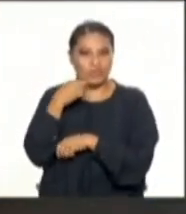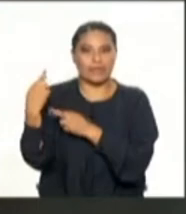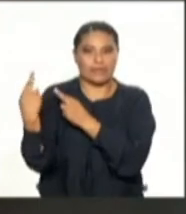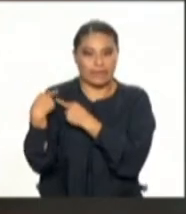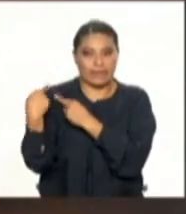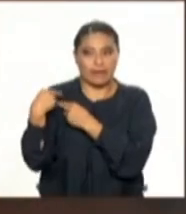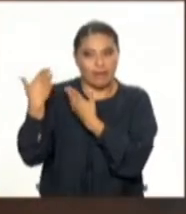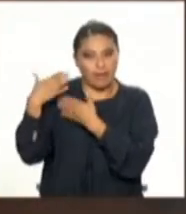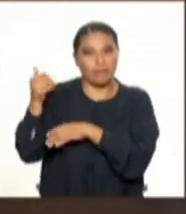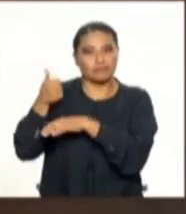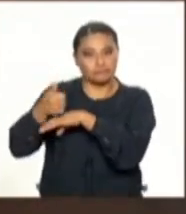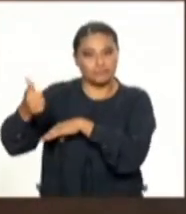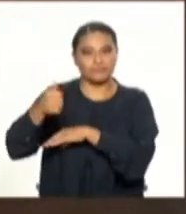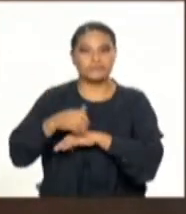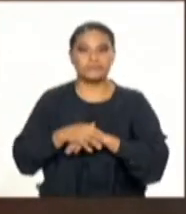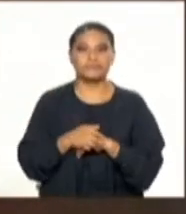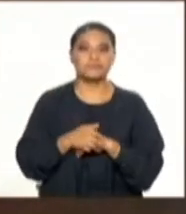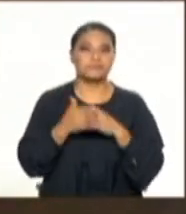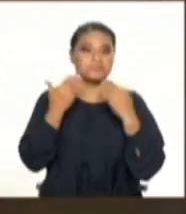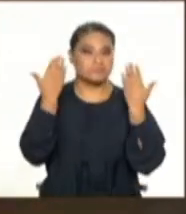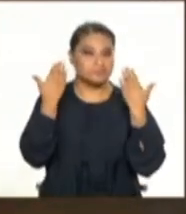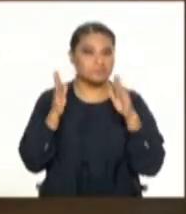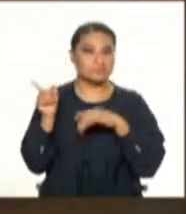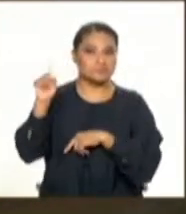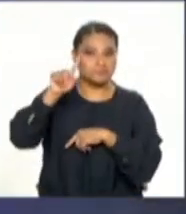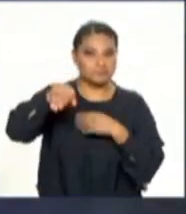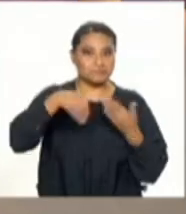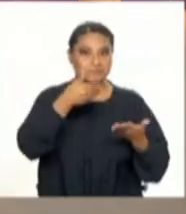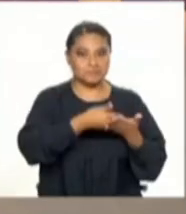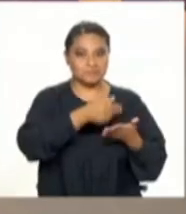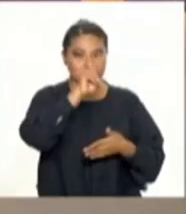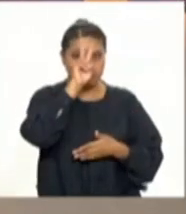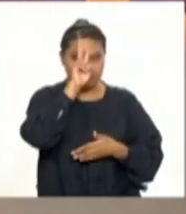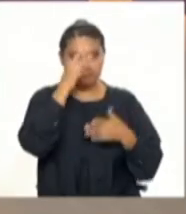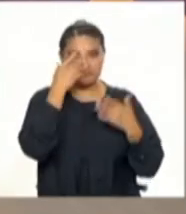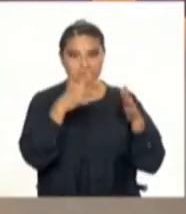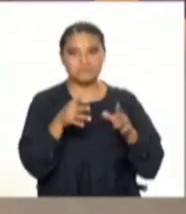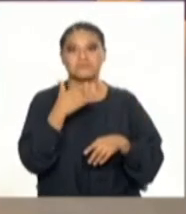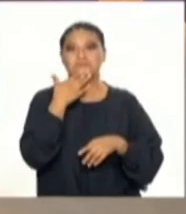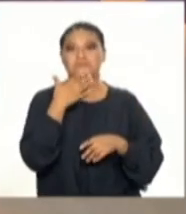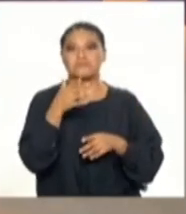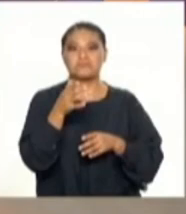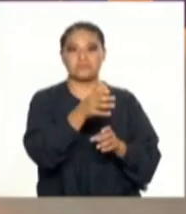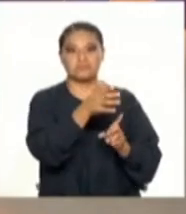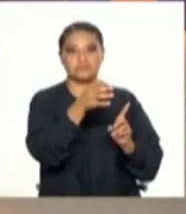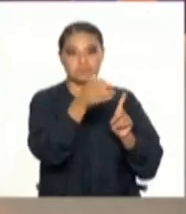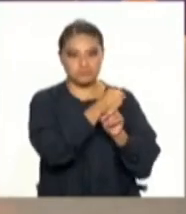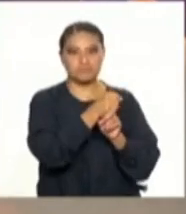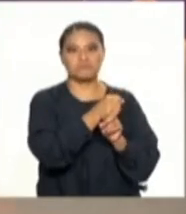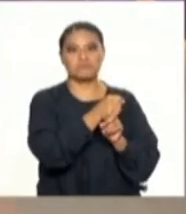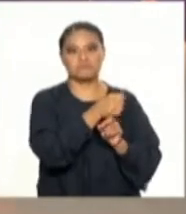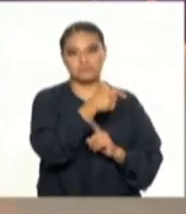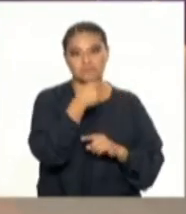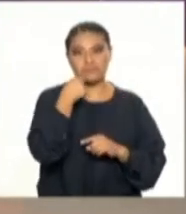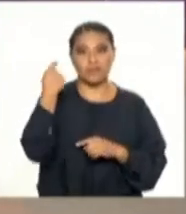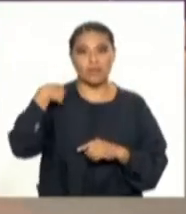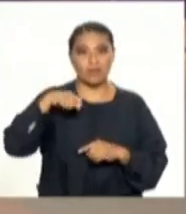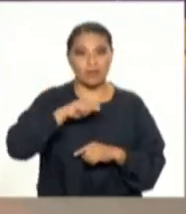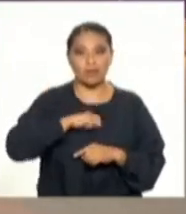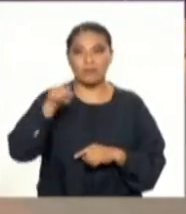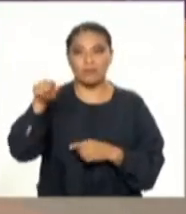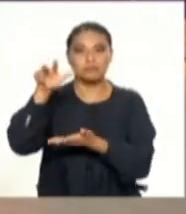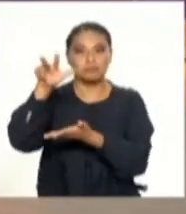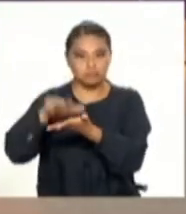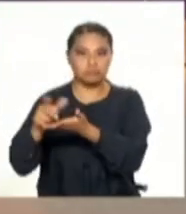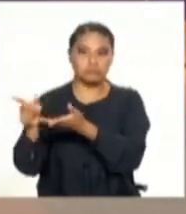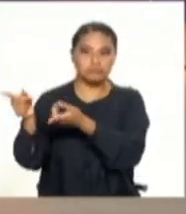de personas. Muy bien, ya está entonces en manos de las autoridades Pamela Cabanillas. El gobierno español ya había aprobado su